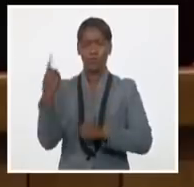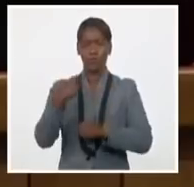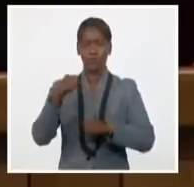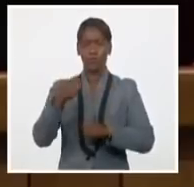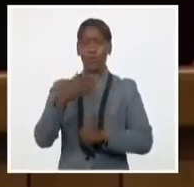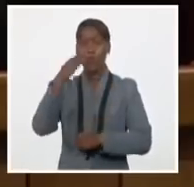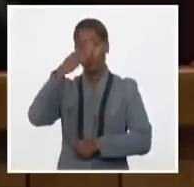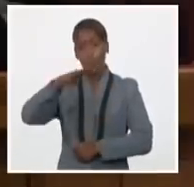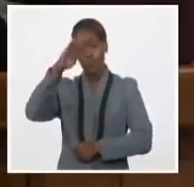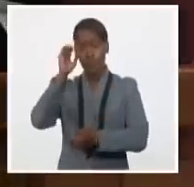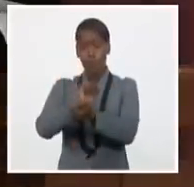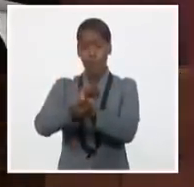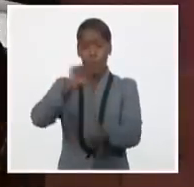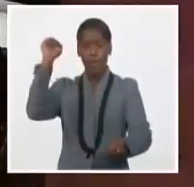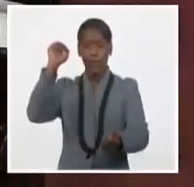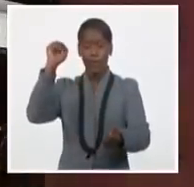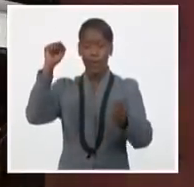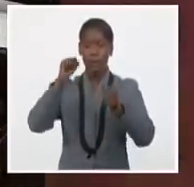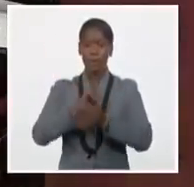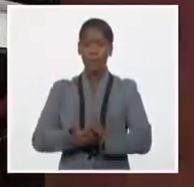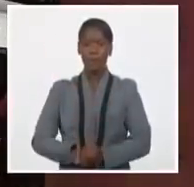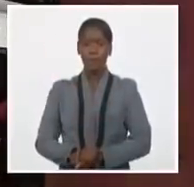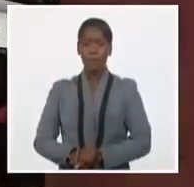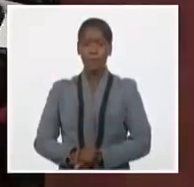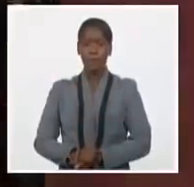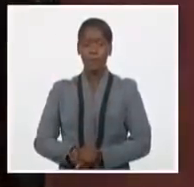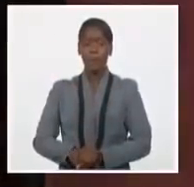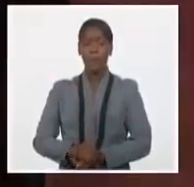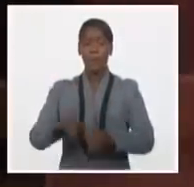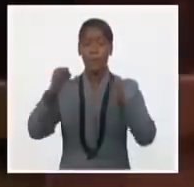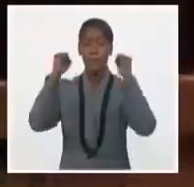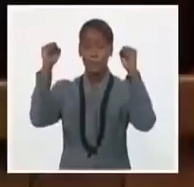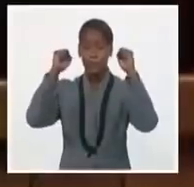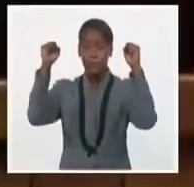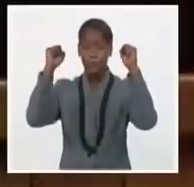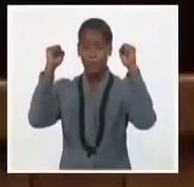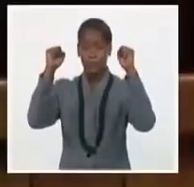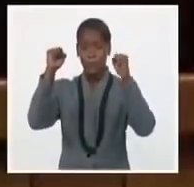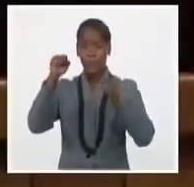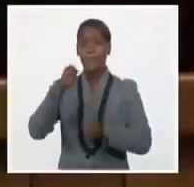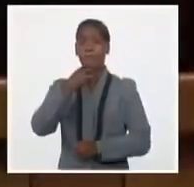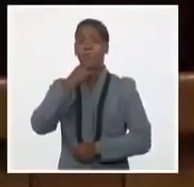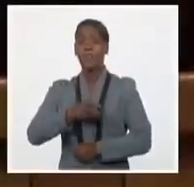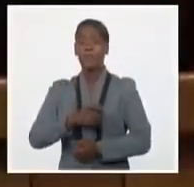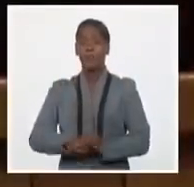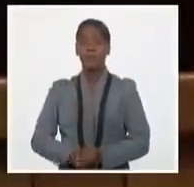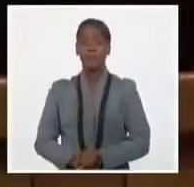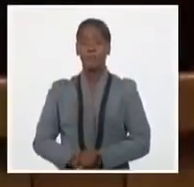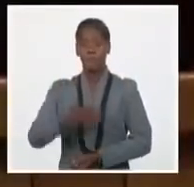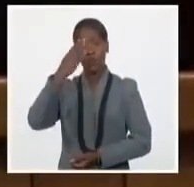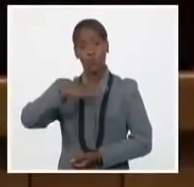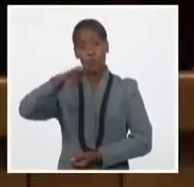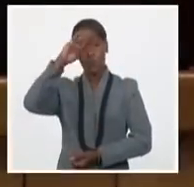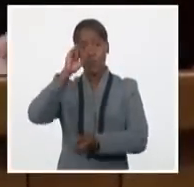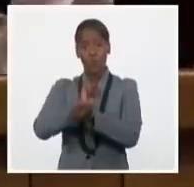Cuba Libre! ¡Viva! ¡Viva Fidel! ¡Viva! ¡Patria o muerte!